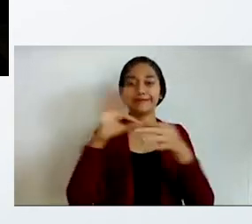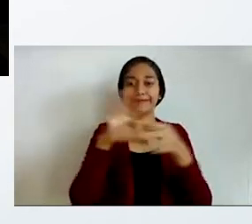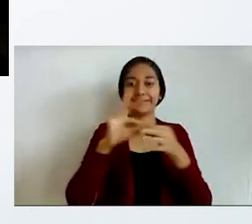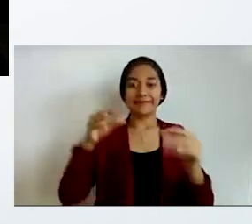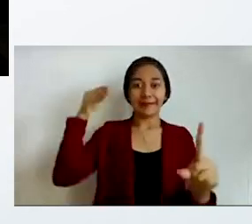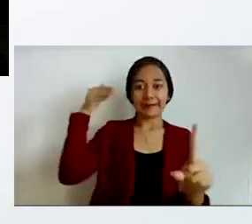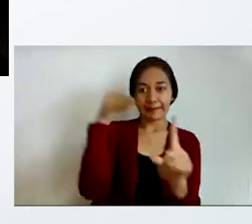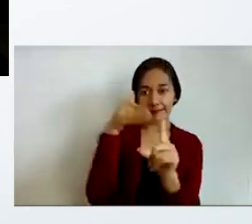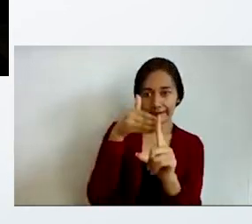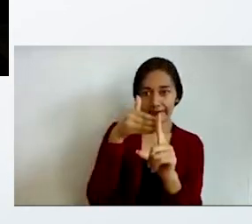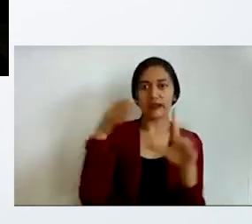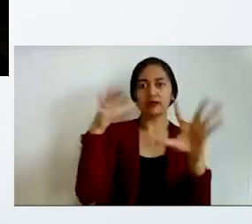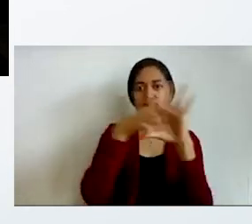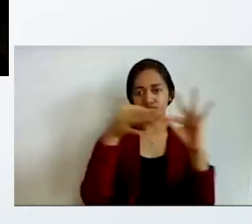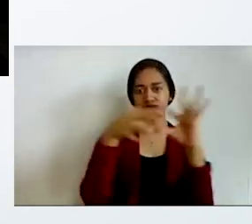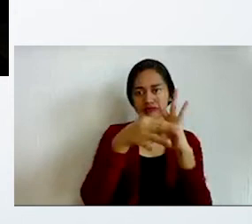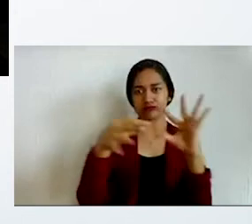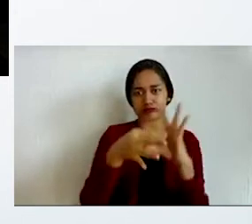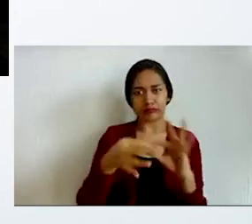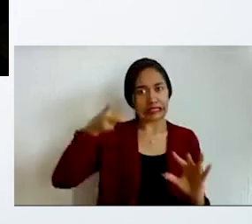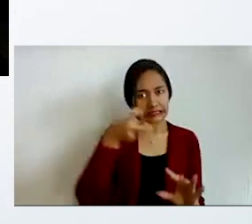que creo que valgan la pena para,